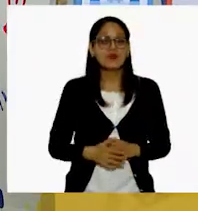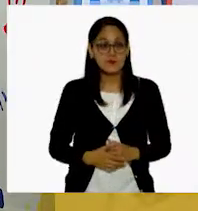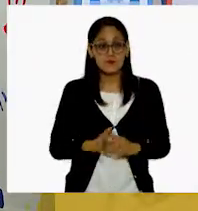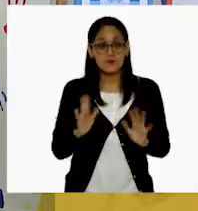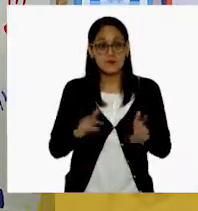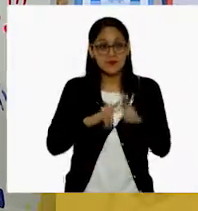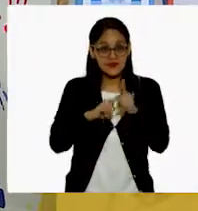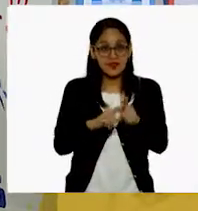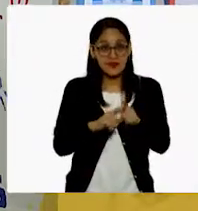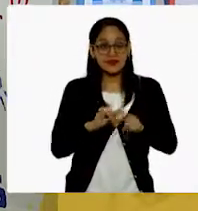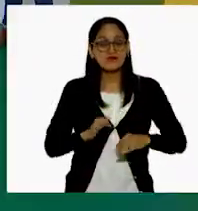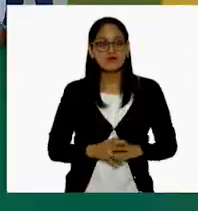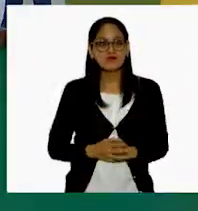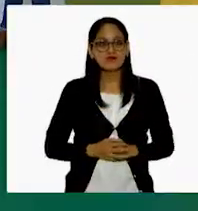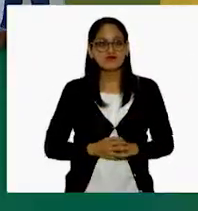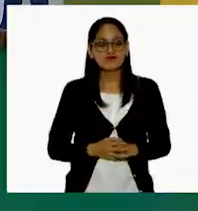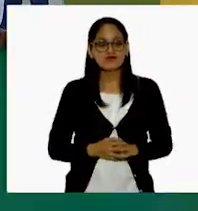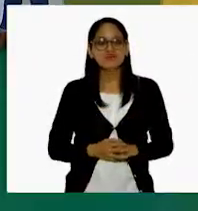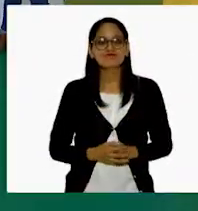Sí. Ok.